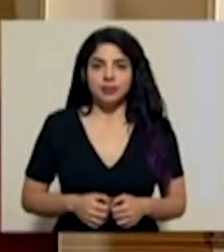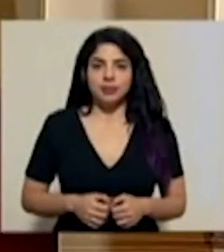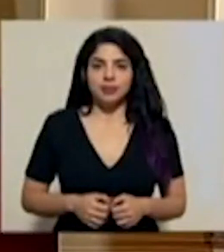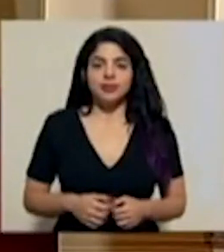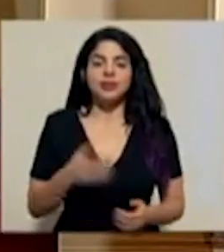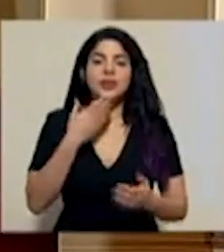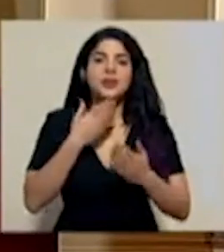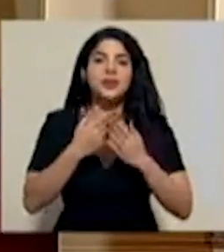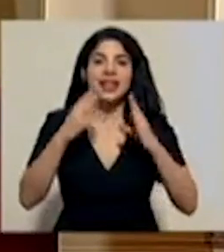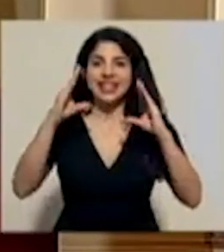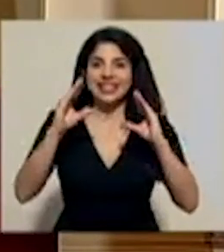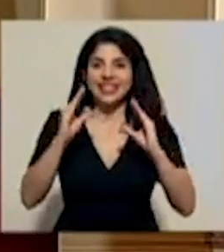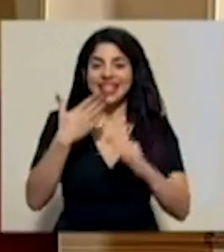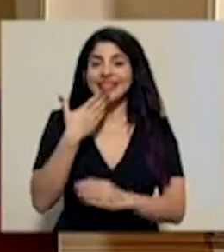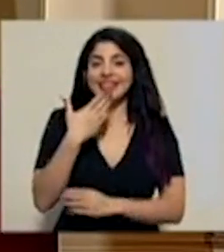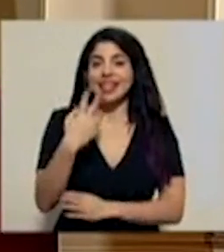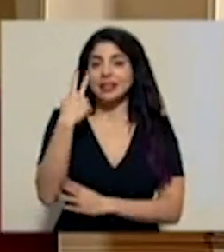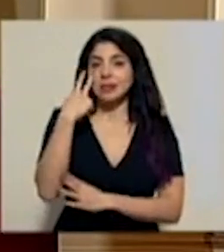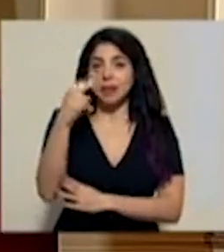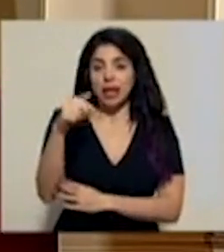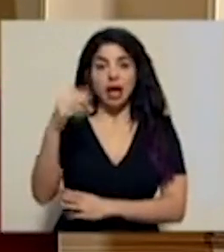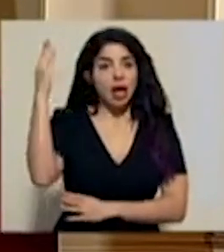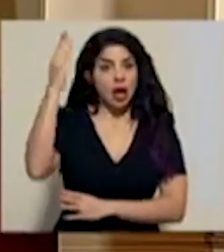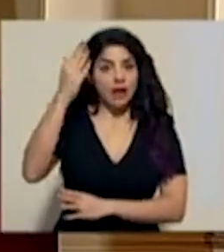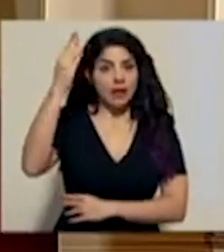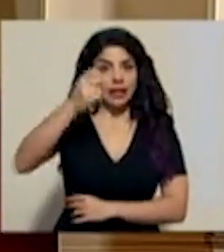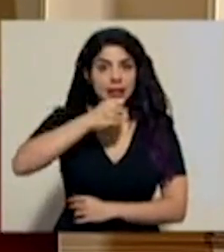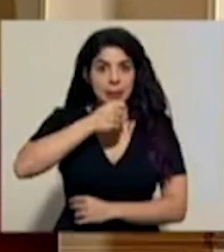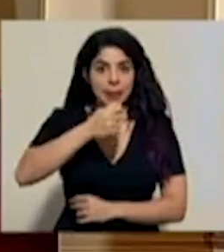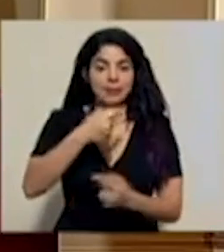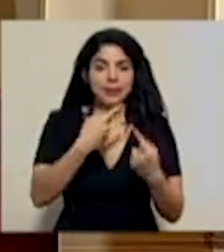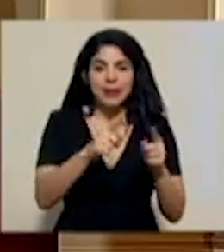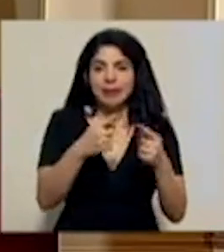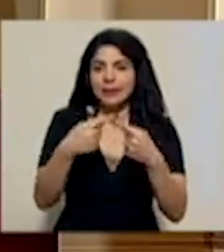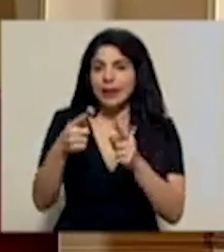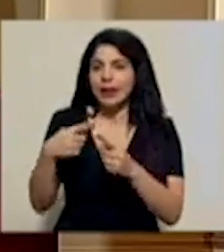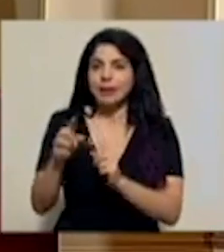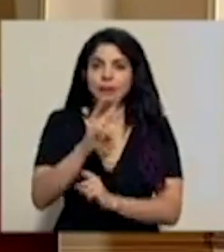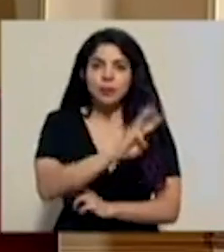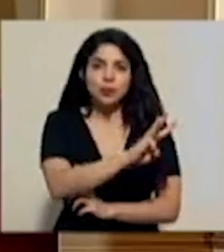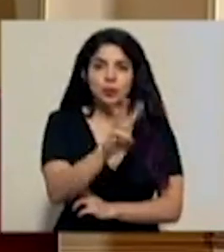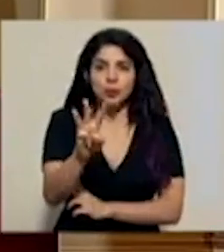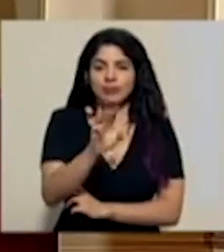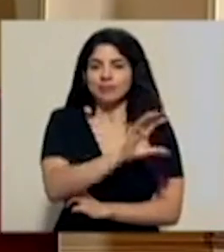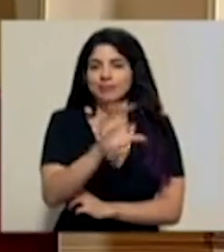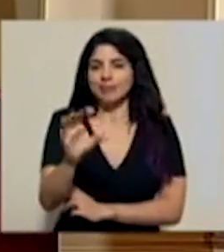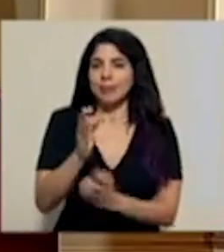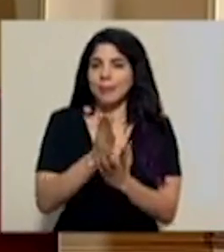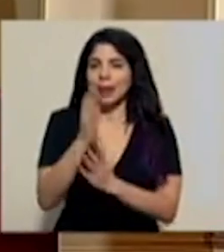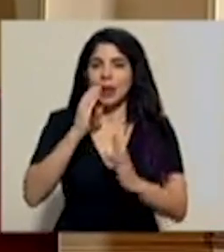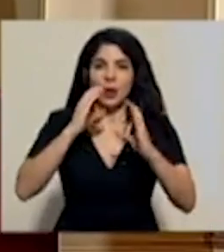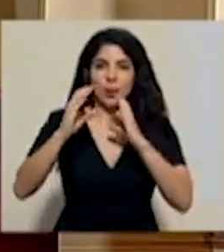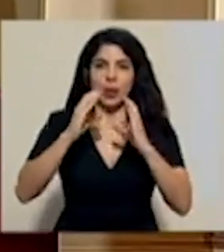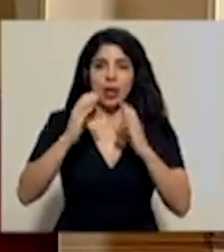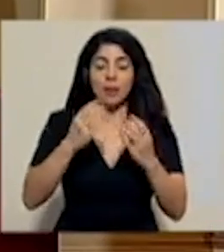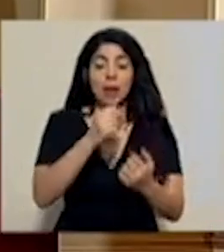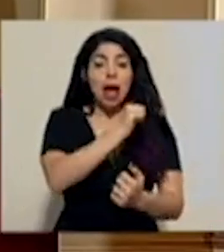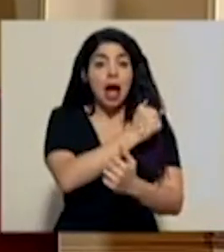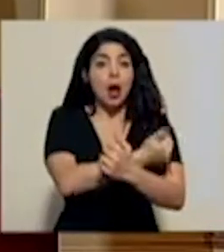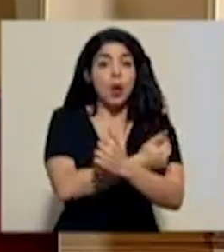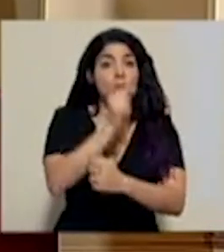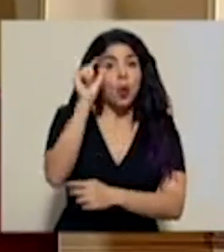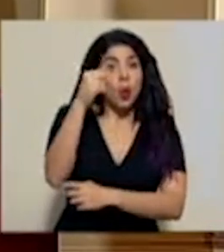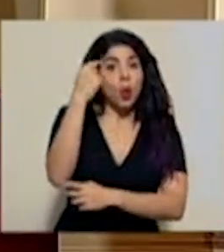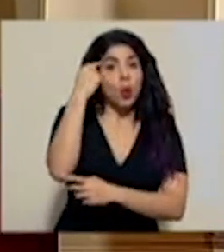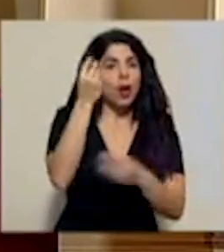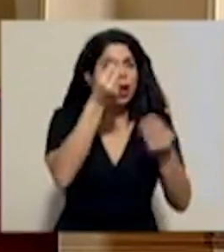Muy buenas tardes, gracias por sintonizar esta conferencia de prensa a través de las distintas plataformas de los medios de comunicación, donde las autoridades de gobierno